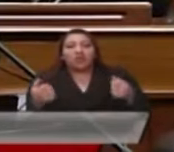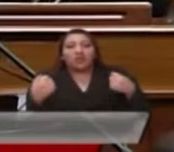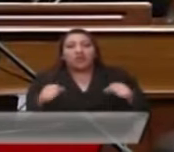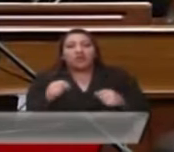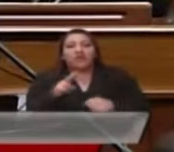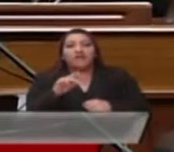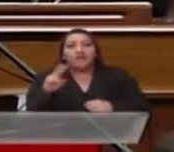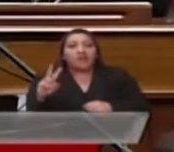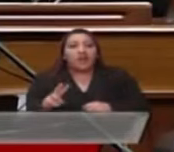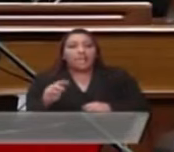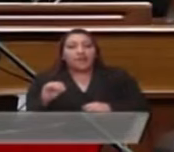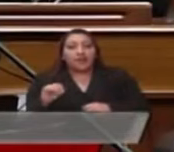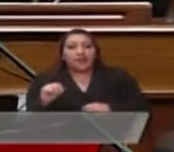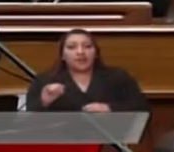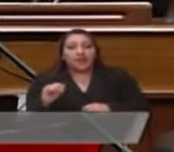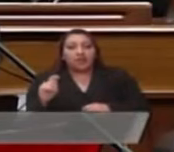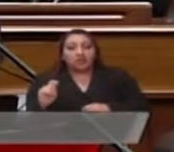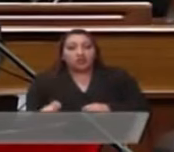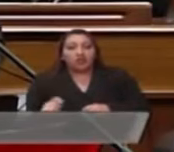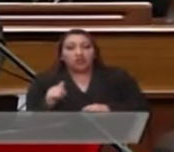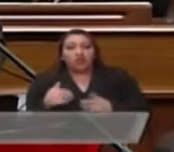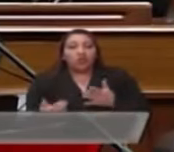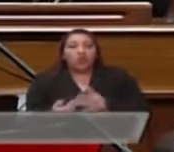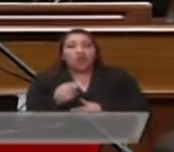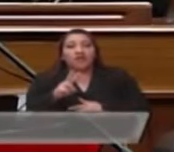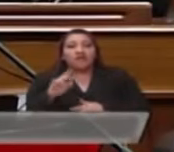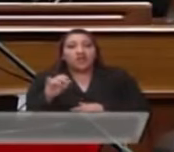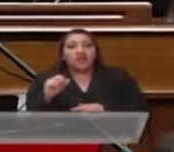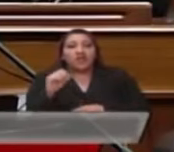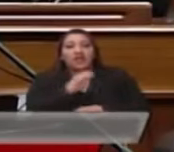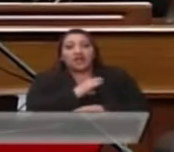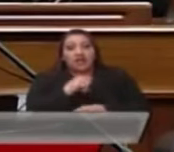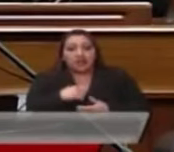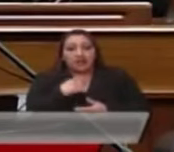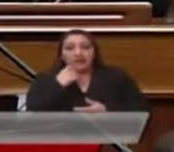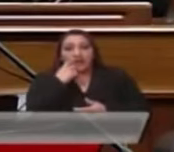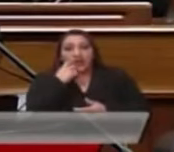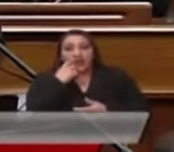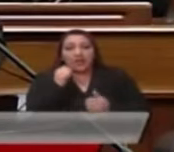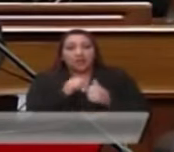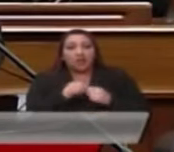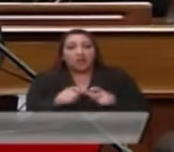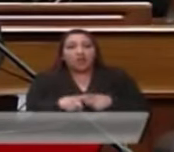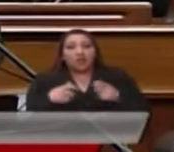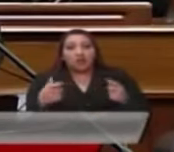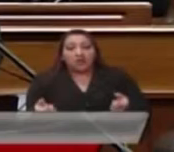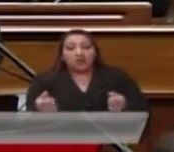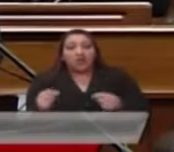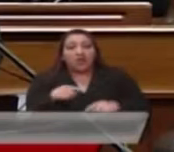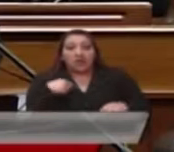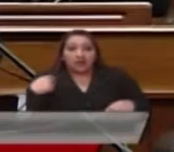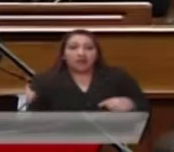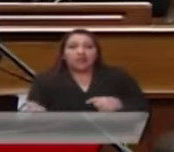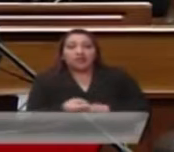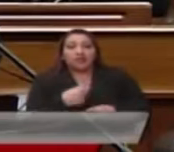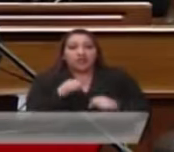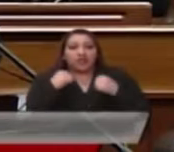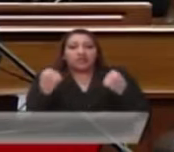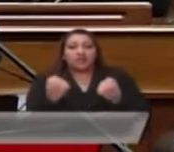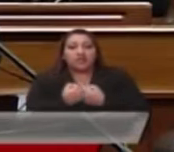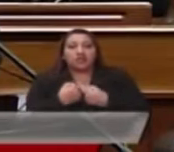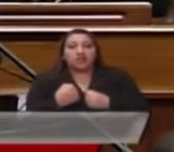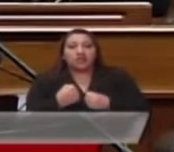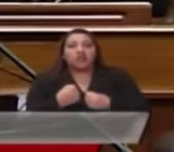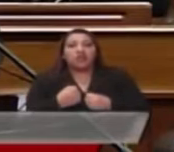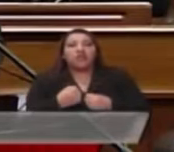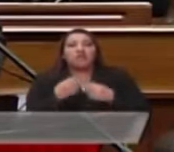deportivo en Villa María del Triunfo y una nueva villa deportiva en el Callao, basada en el complejo alrededor del estadio